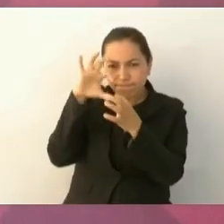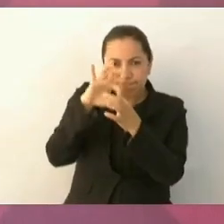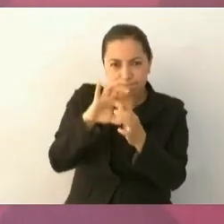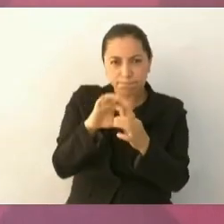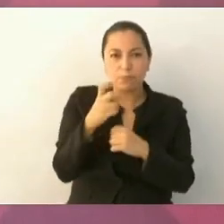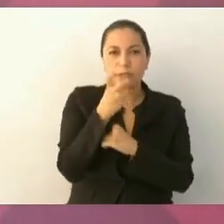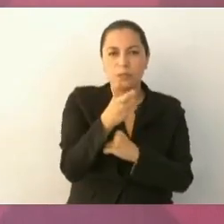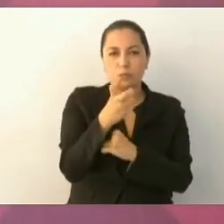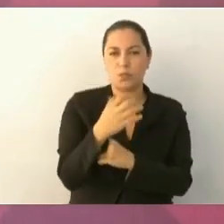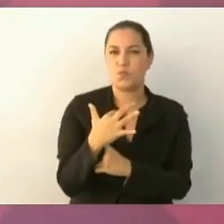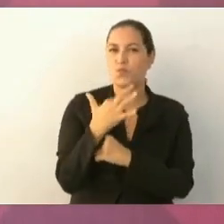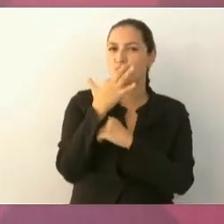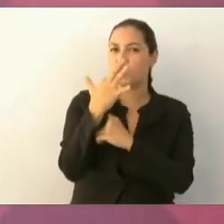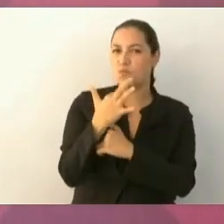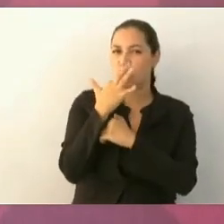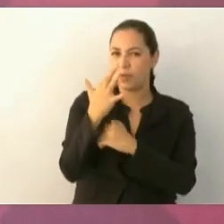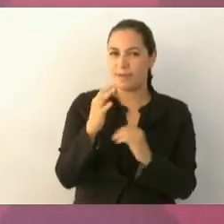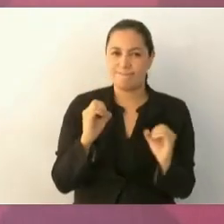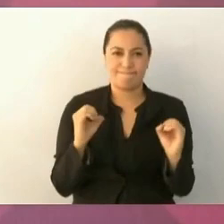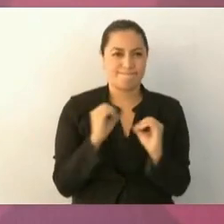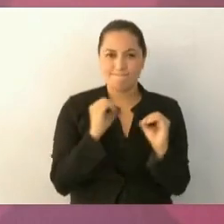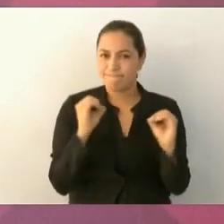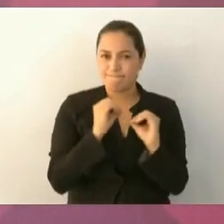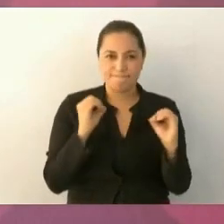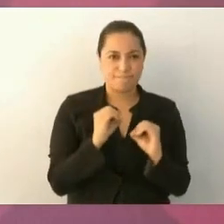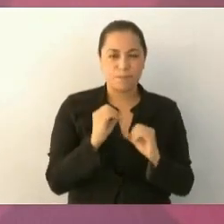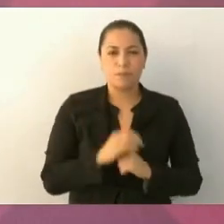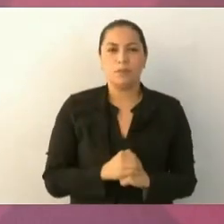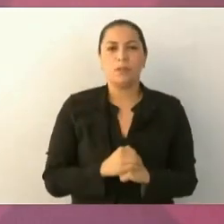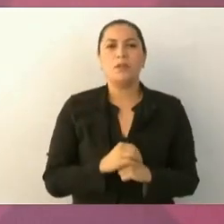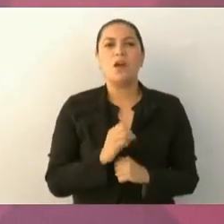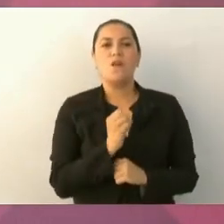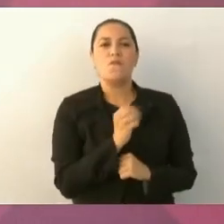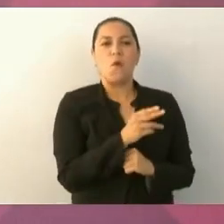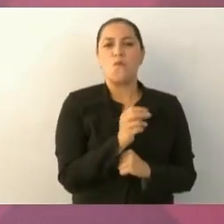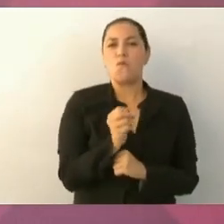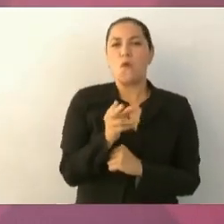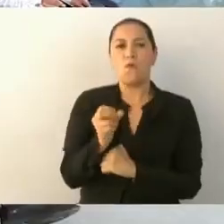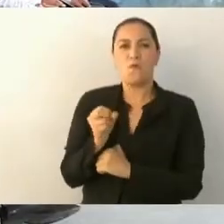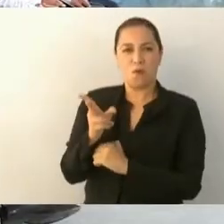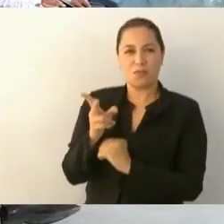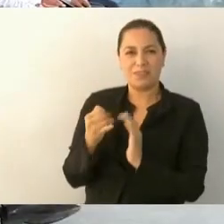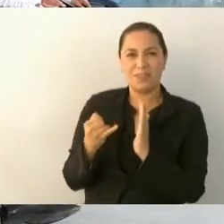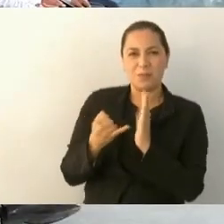sin corrupción y sin privilegios fiscales,